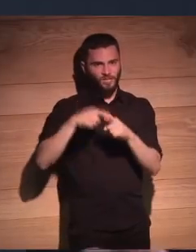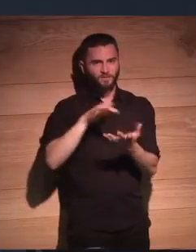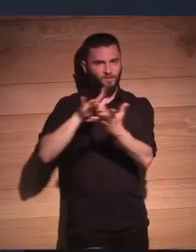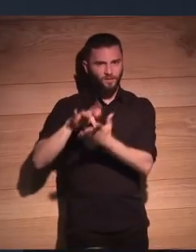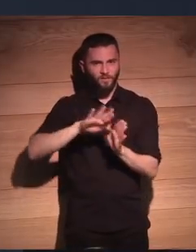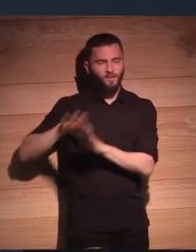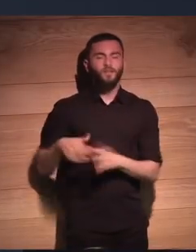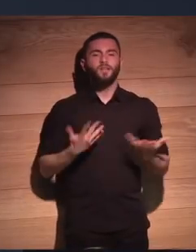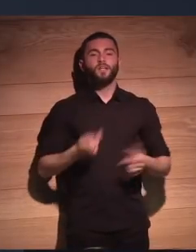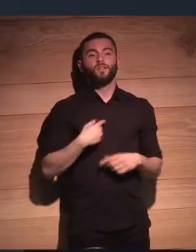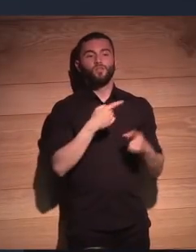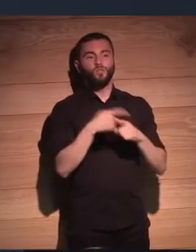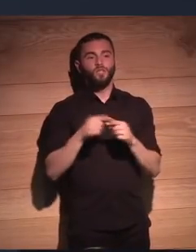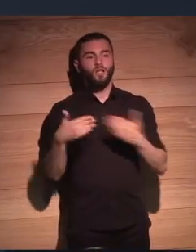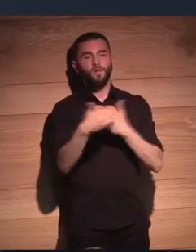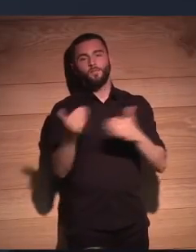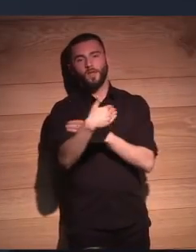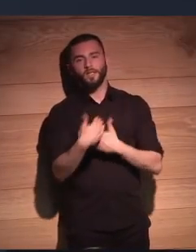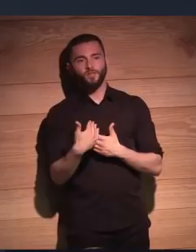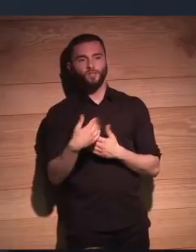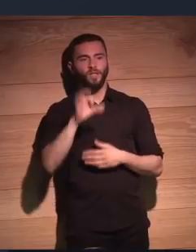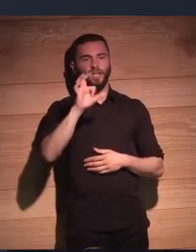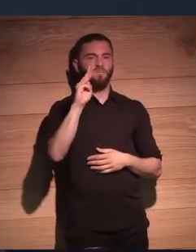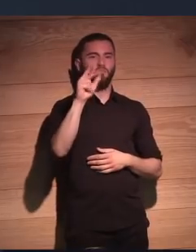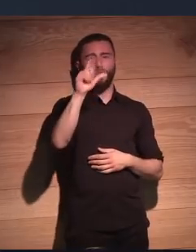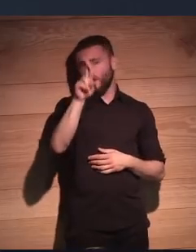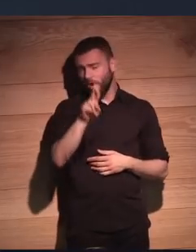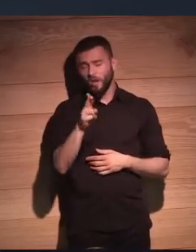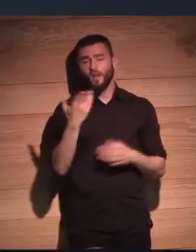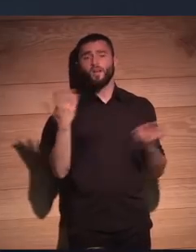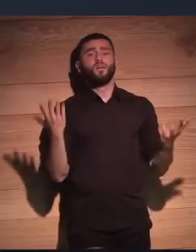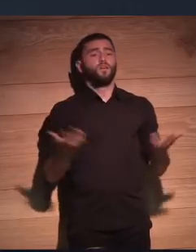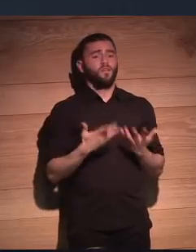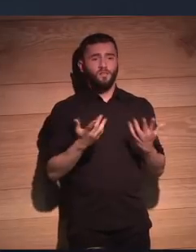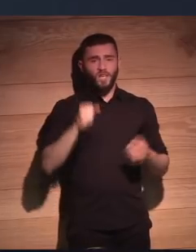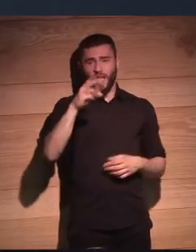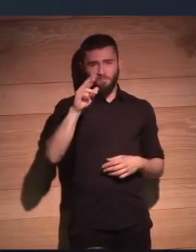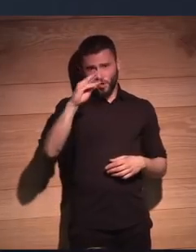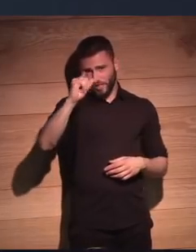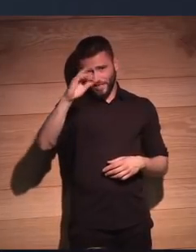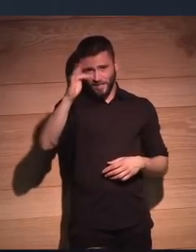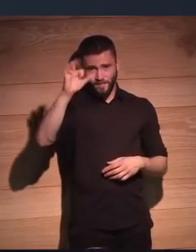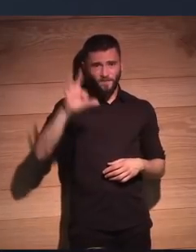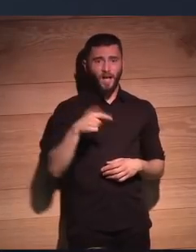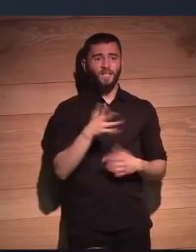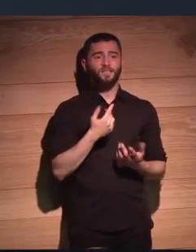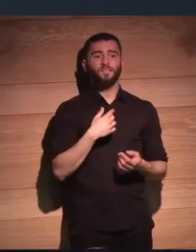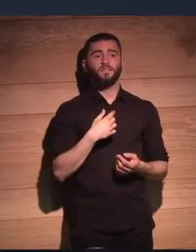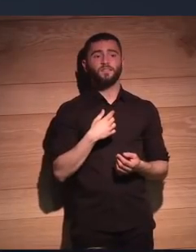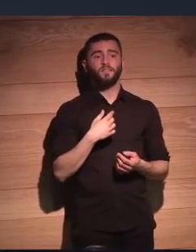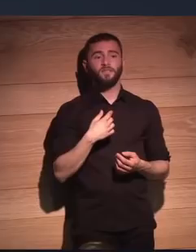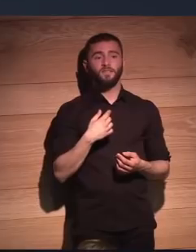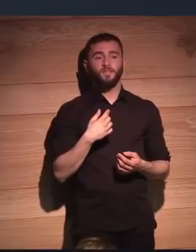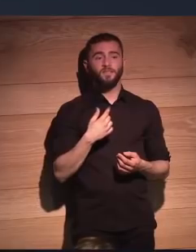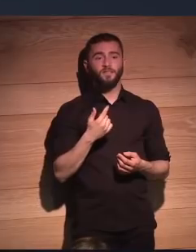son digamos las versiones absolutamente espurias, las versiones absolutamente apócrifas de coger el mito de Batman,